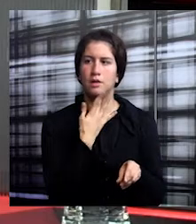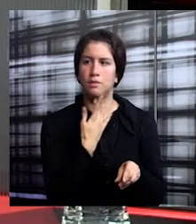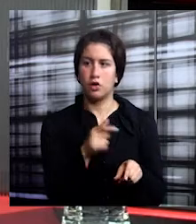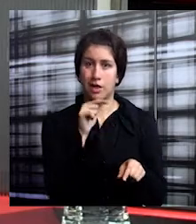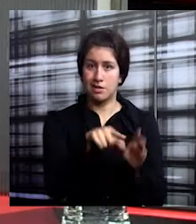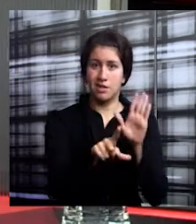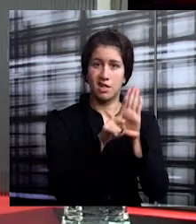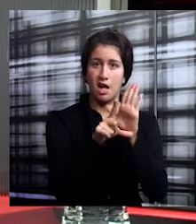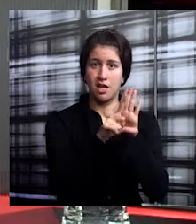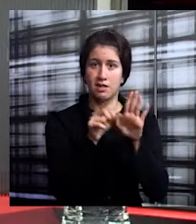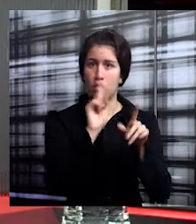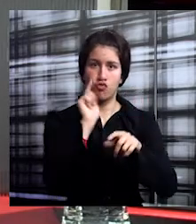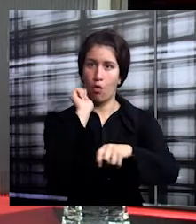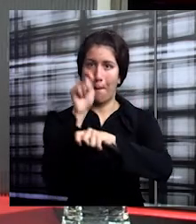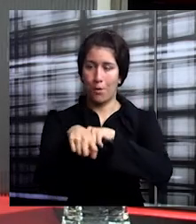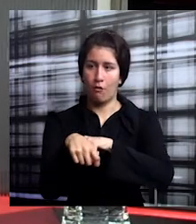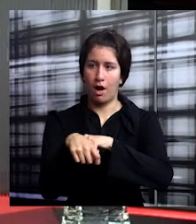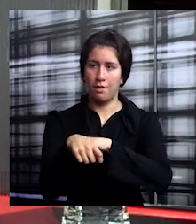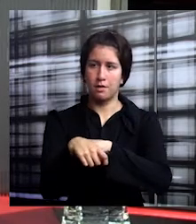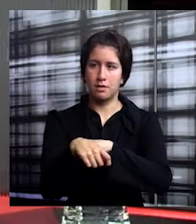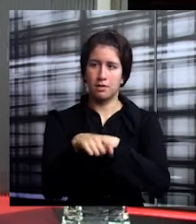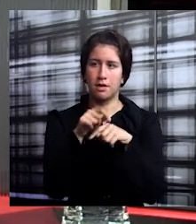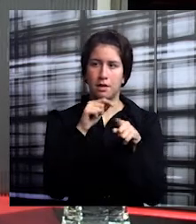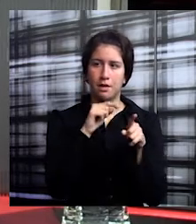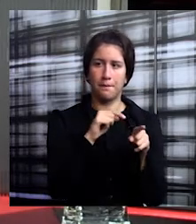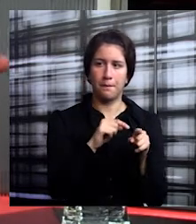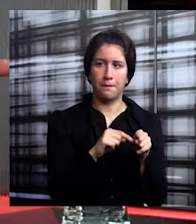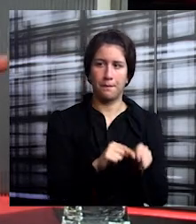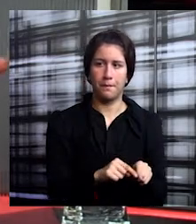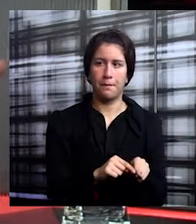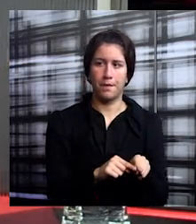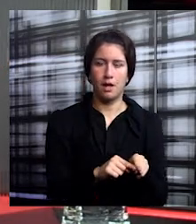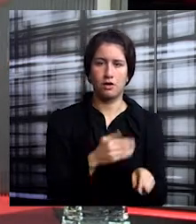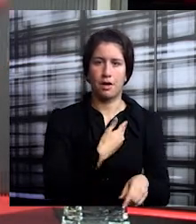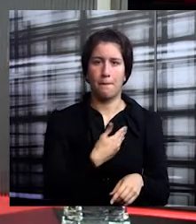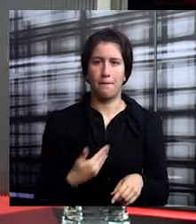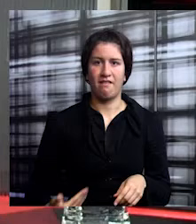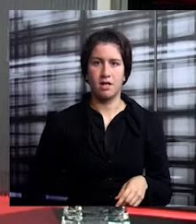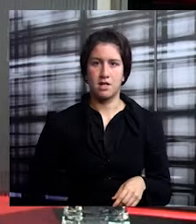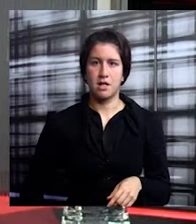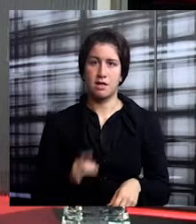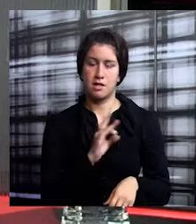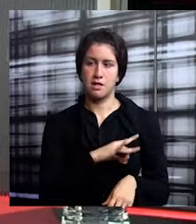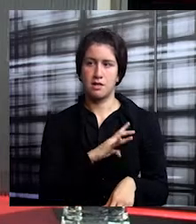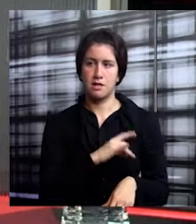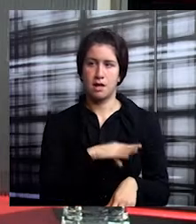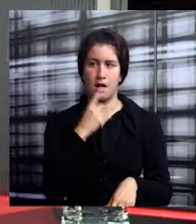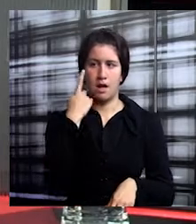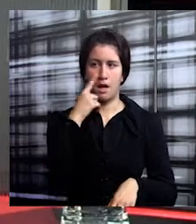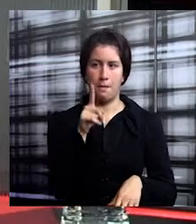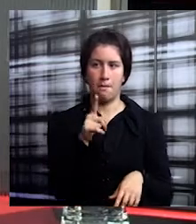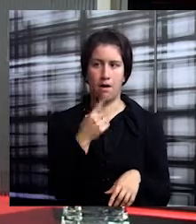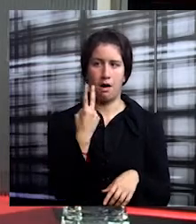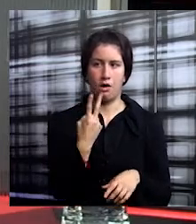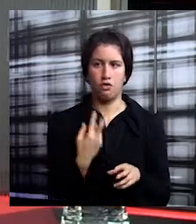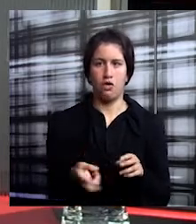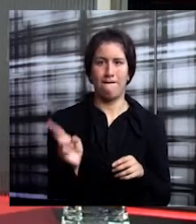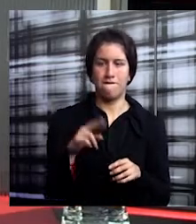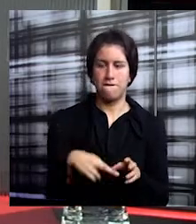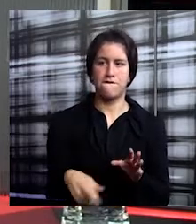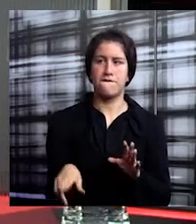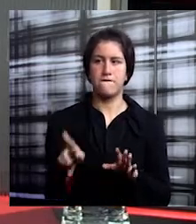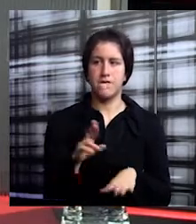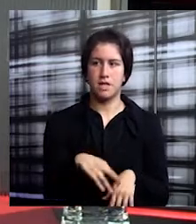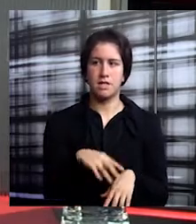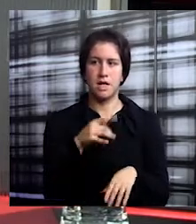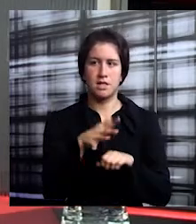facultad del presidente de la República para dictar el estado de excepción 2 veces, 15 y 15 días, y si ese estado de sitio requiere acuerdo del Congreso. Imagínense que si el